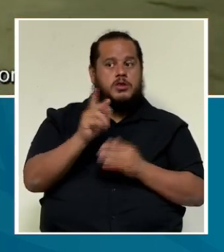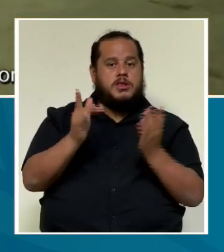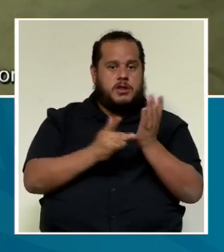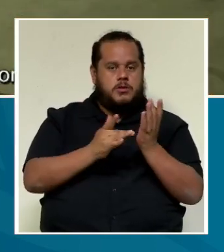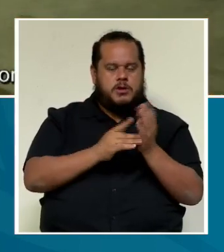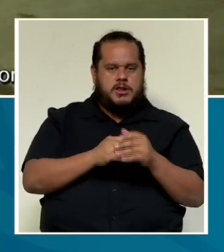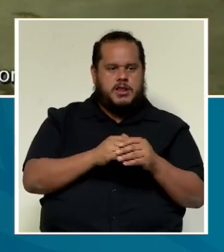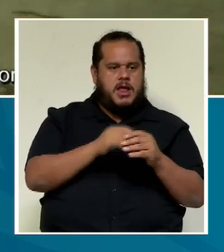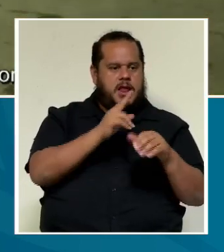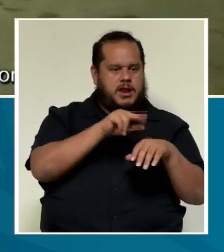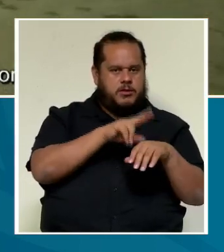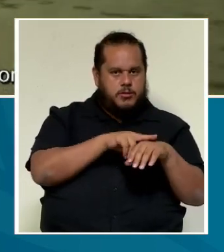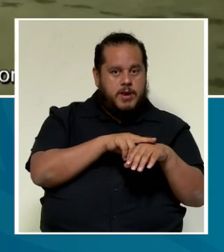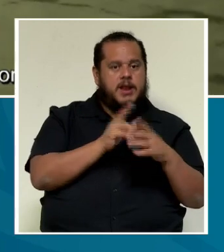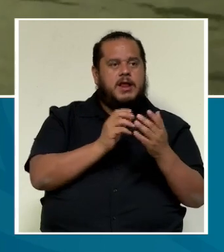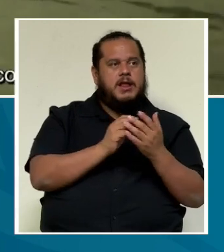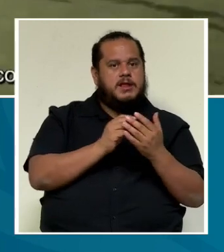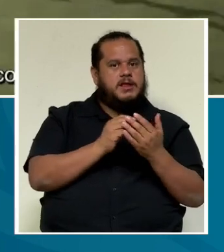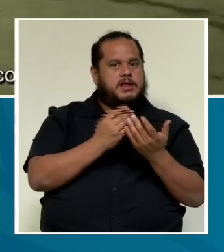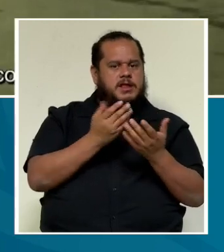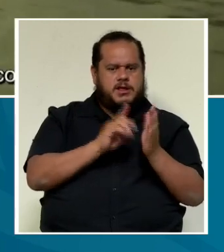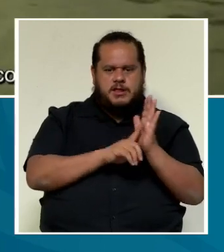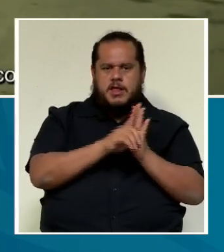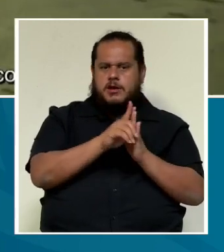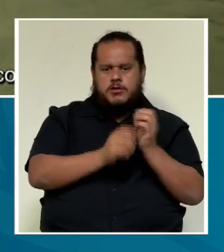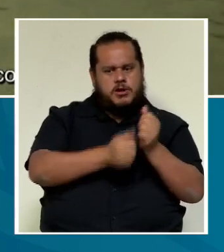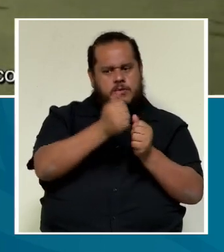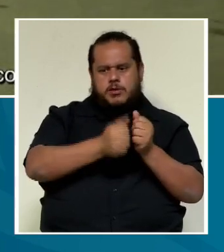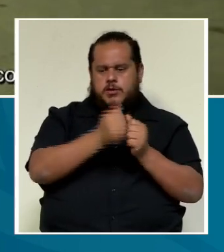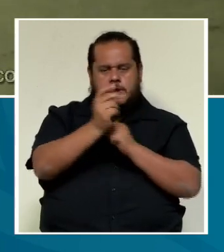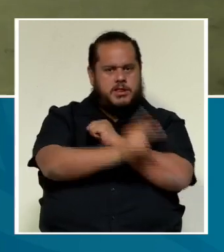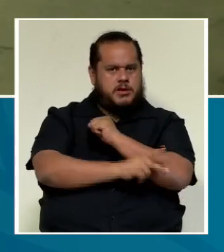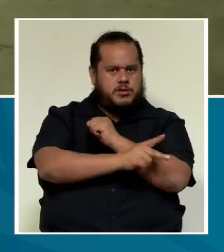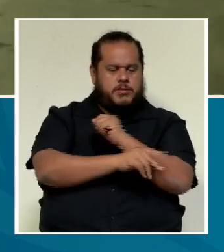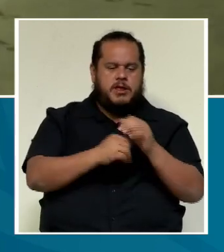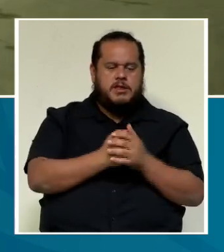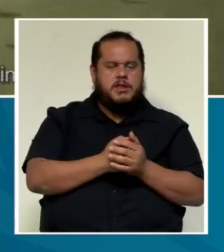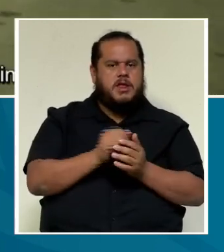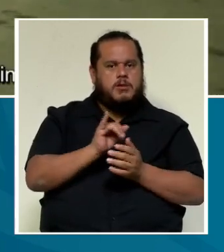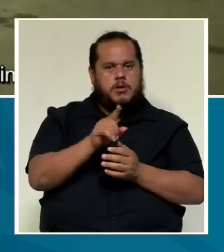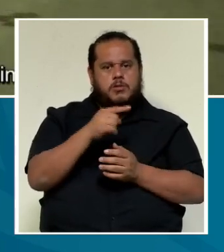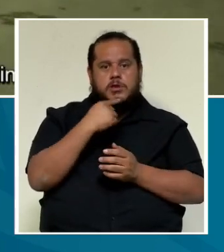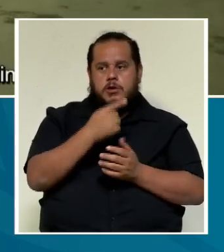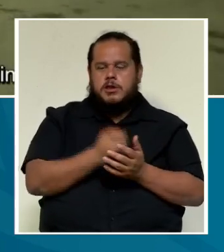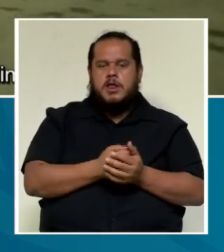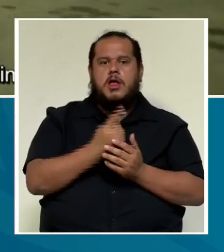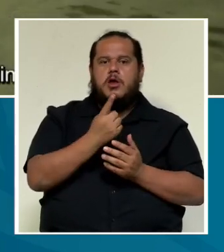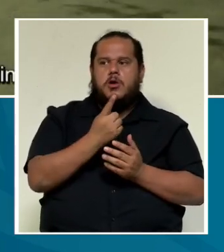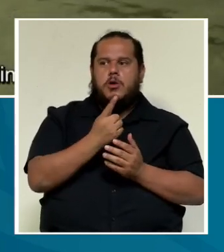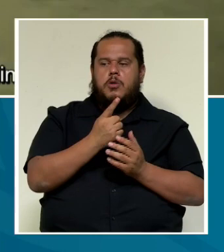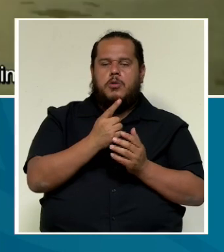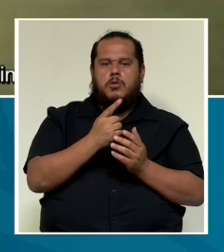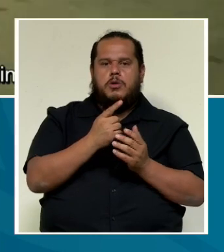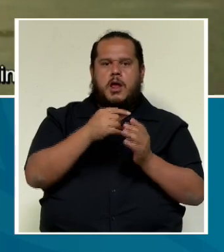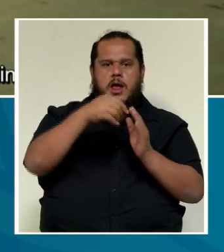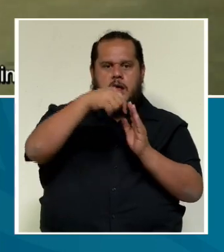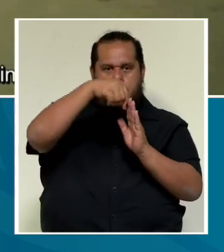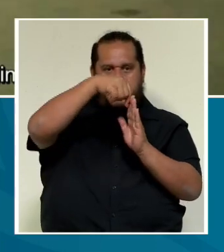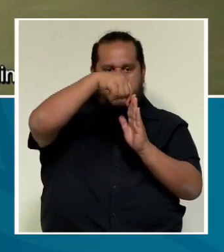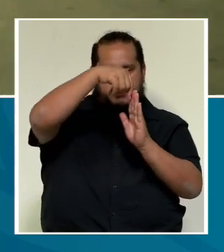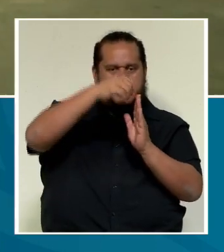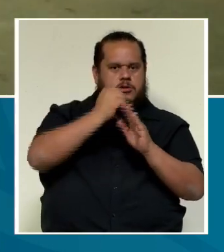La clásica, y que es la que se ha desarrollado en la mayoría de los países, es, como usted bien lo indica, con una cimentación que baja hasta el lecho